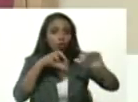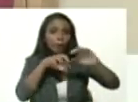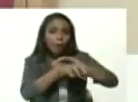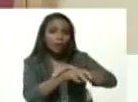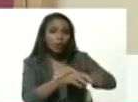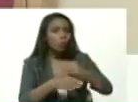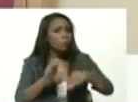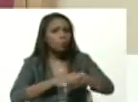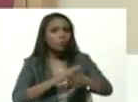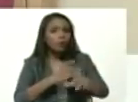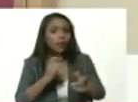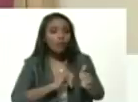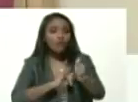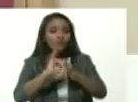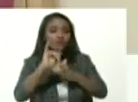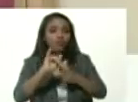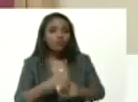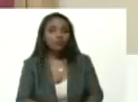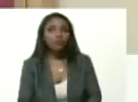Y han argumentado